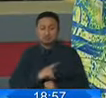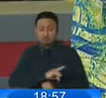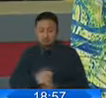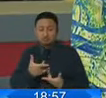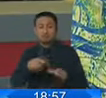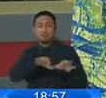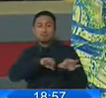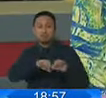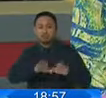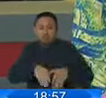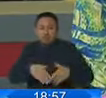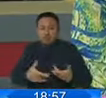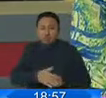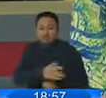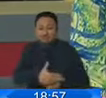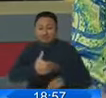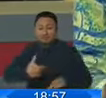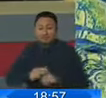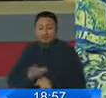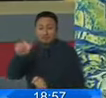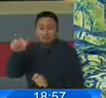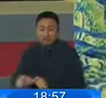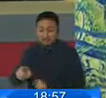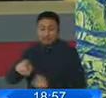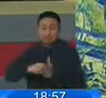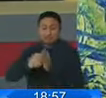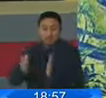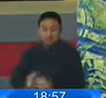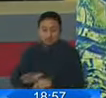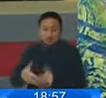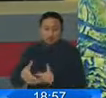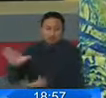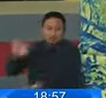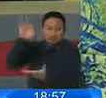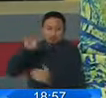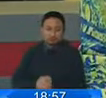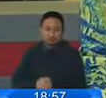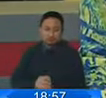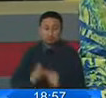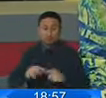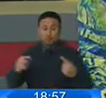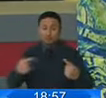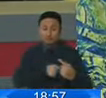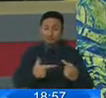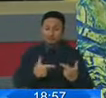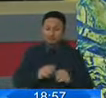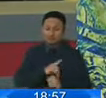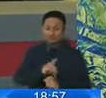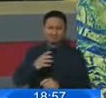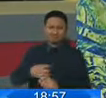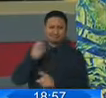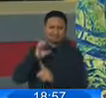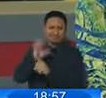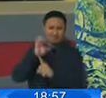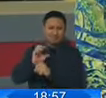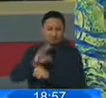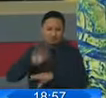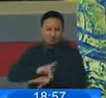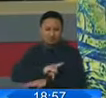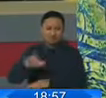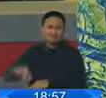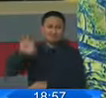mecanismos que se aplicaron para la selección del Contralor, precisamente. En oposición hubo críticas al organismo por la selección de las